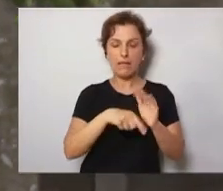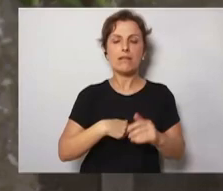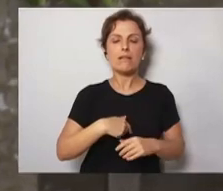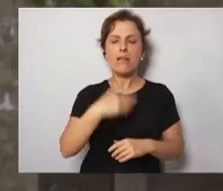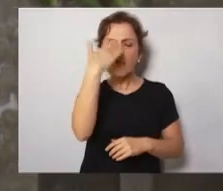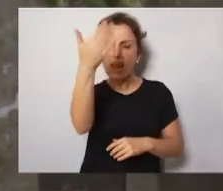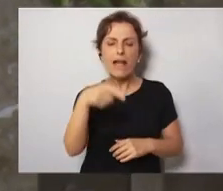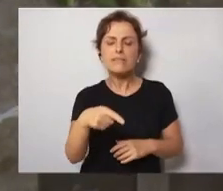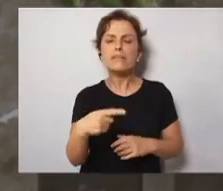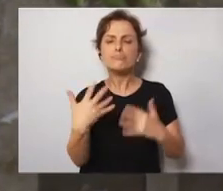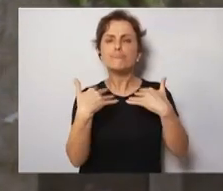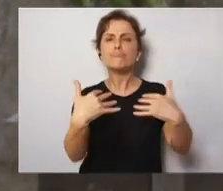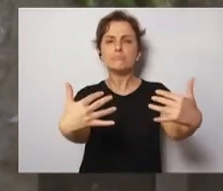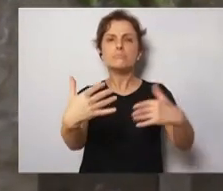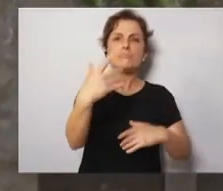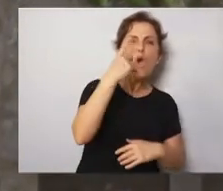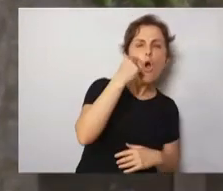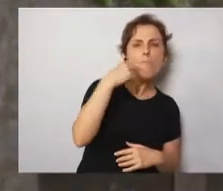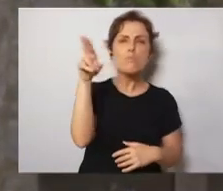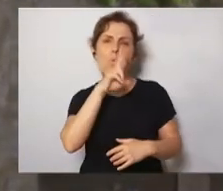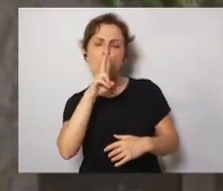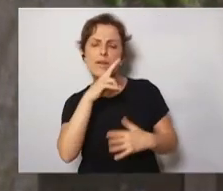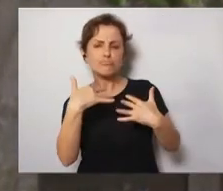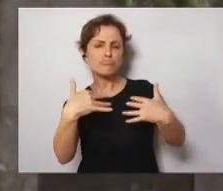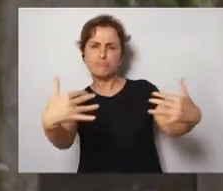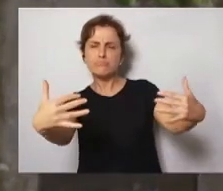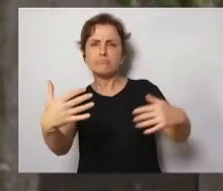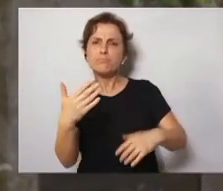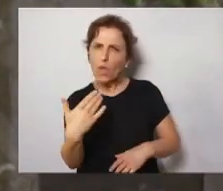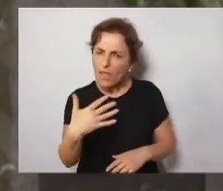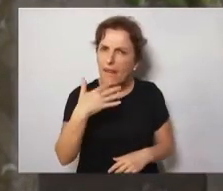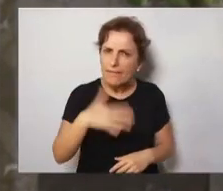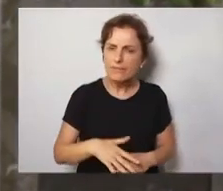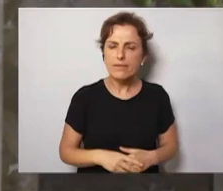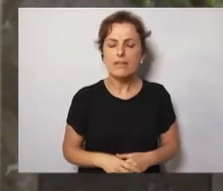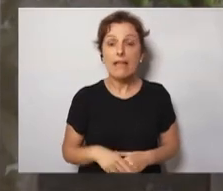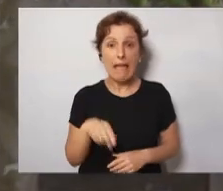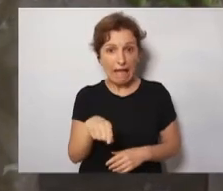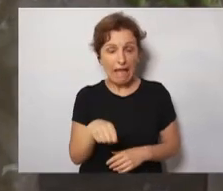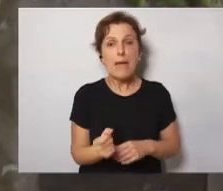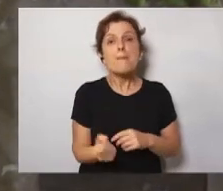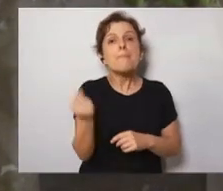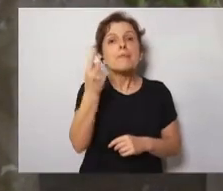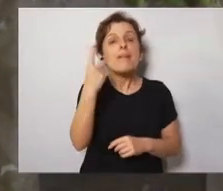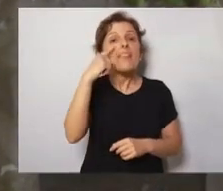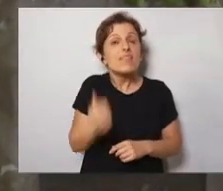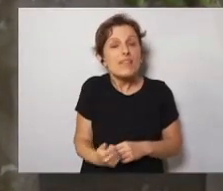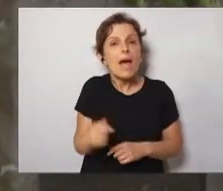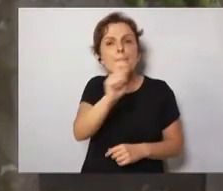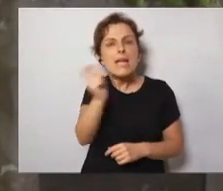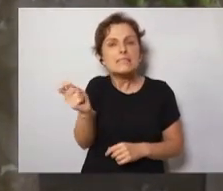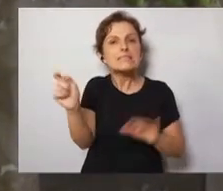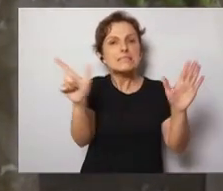y por todos los que podían entender lo que se leía era el primer día del séptimo mes